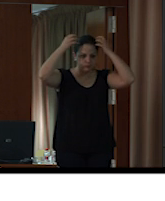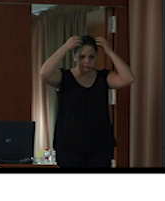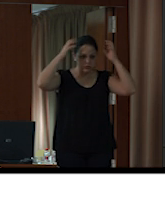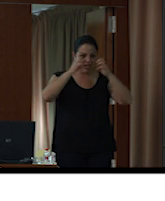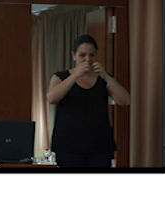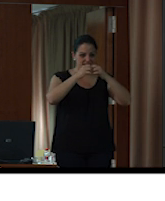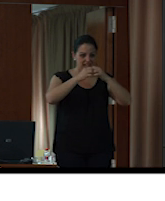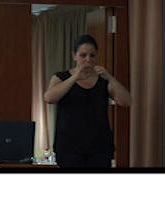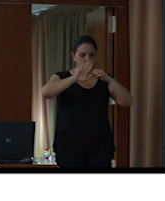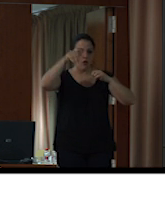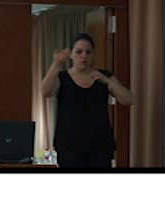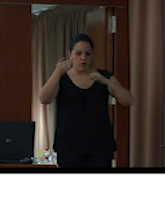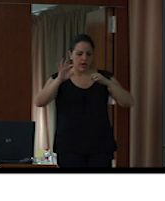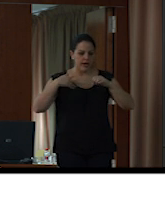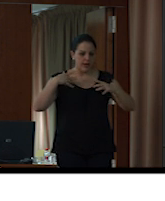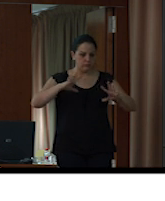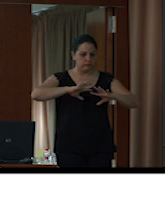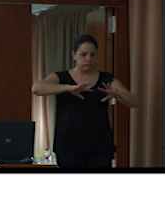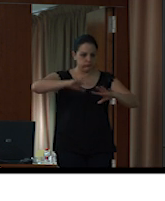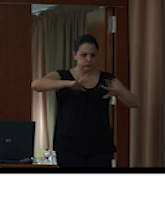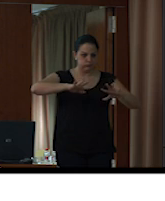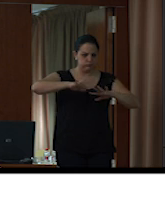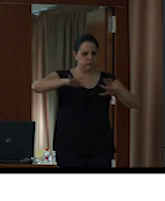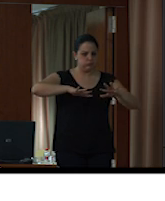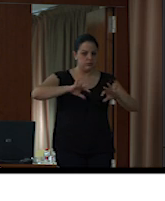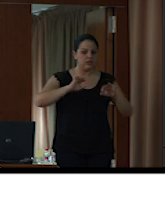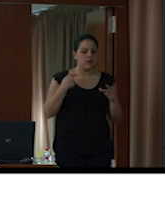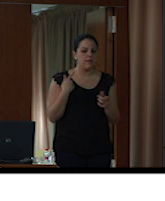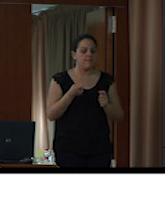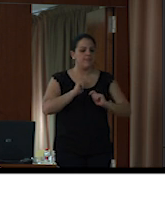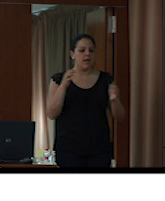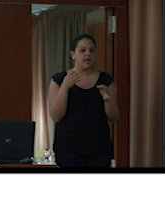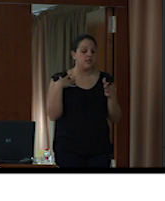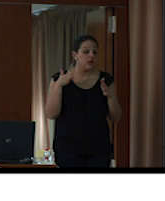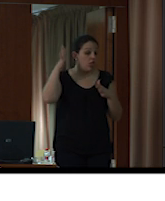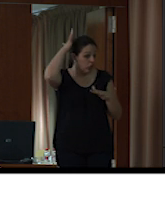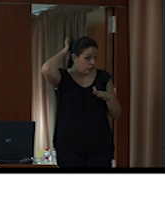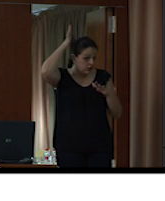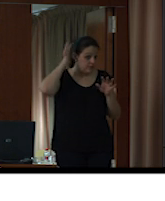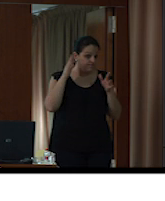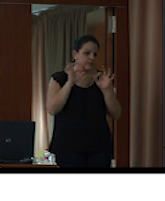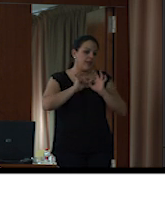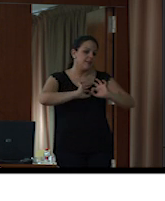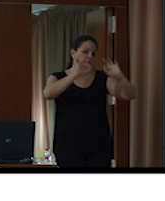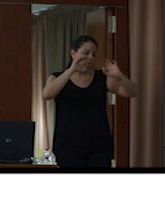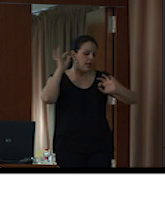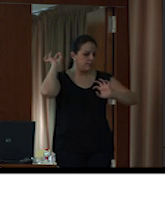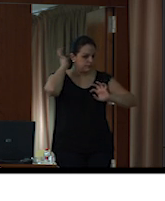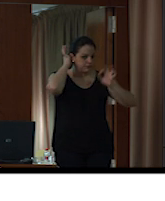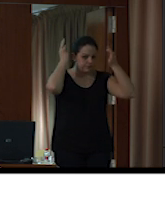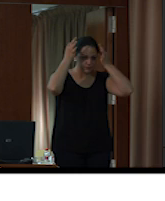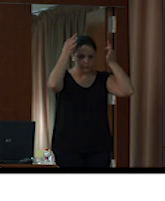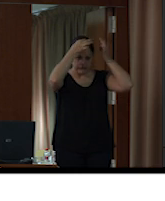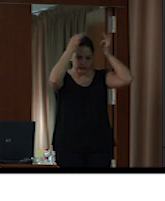es una cosa que se está empezando ahora y lo que se hace es estimular determinados núcleos. La estimulación magnética nos permite estimular